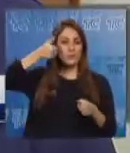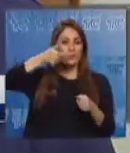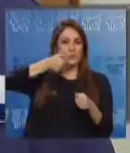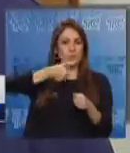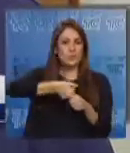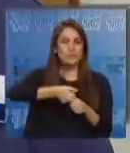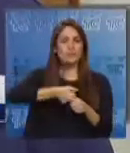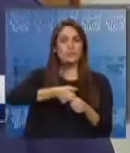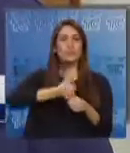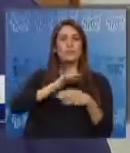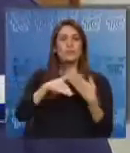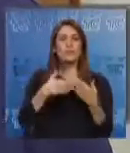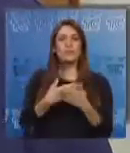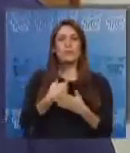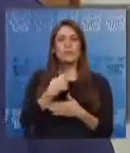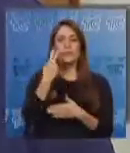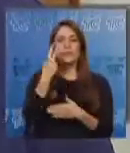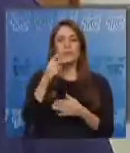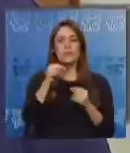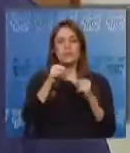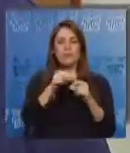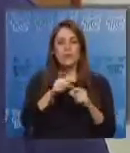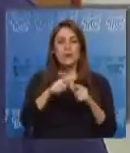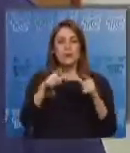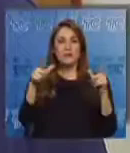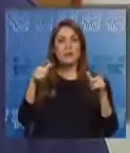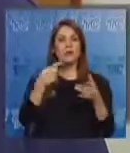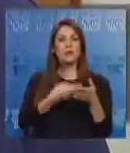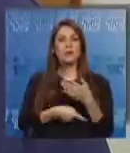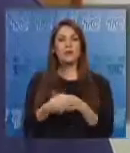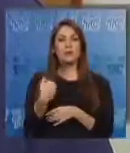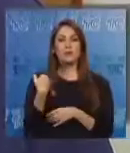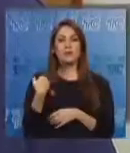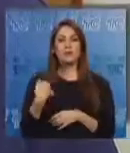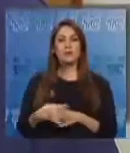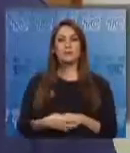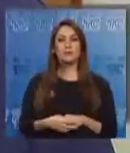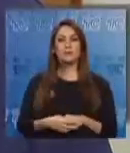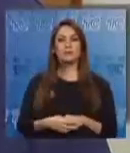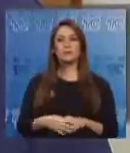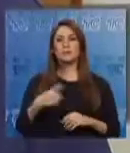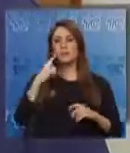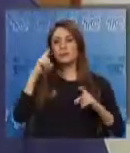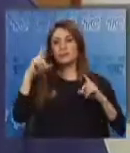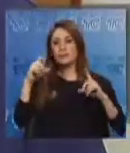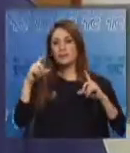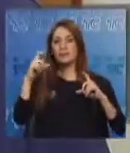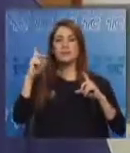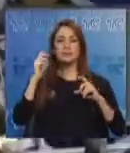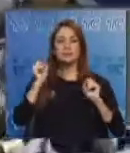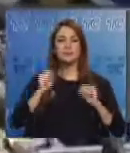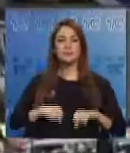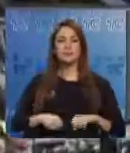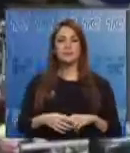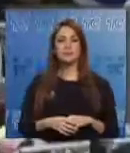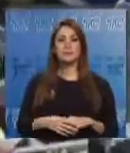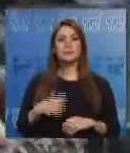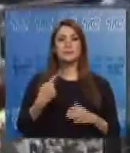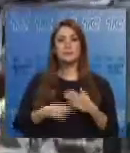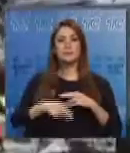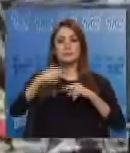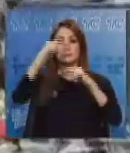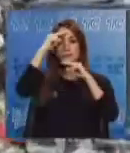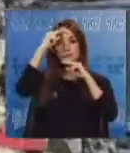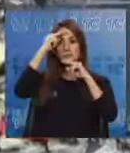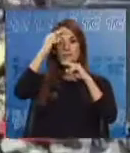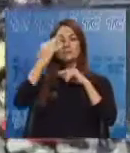capa viendo diferentes mapas que vienen a partir de fotografías satelitales. Las cámaras del noticiero